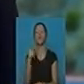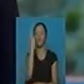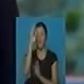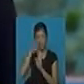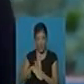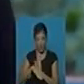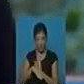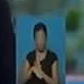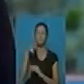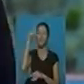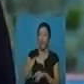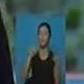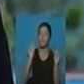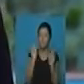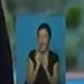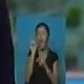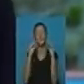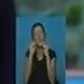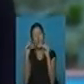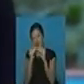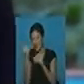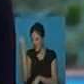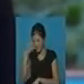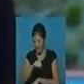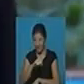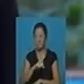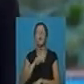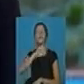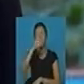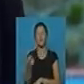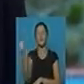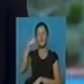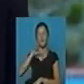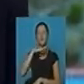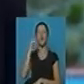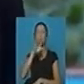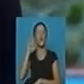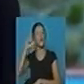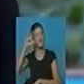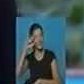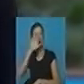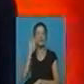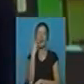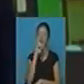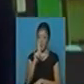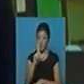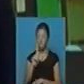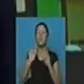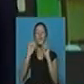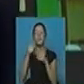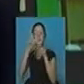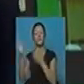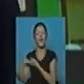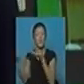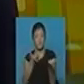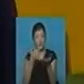Estamos hoy en versión reducida. Algunos de nuestros compañeros no están, sí están Jorge Elías y Raúl de la Torre, y sí están invitados, invitados